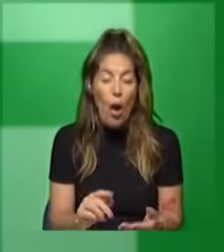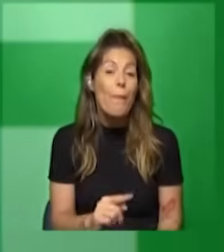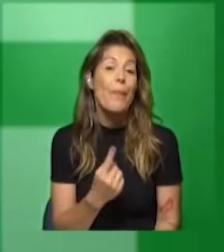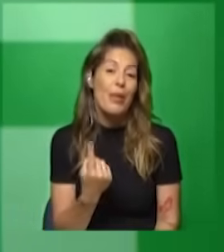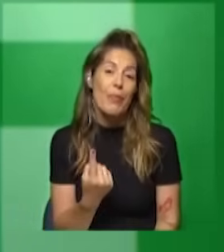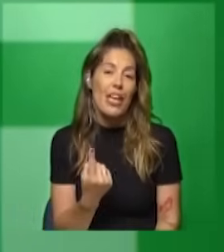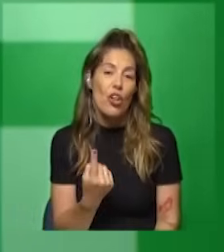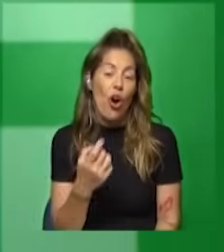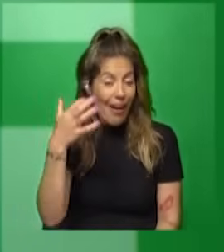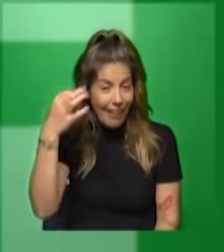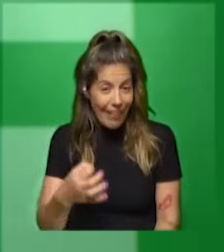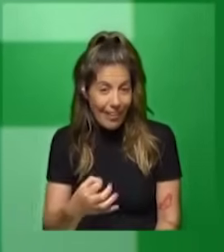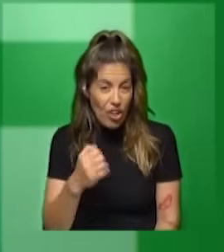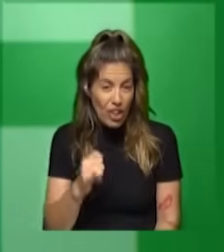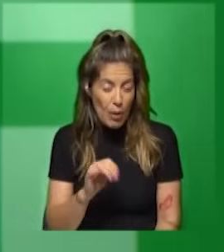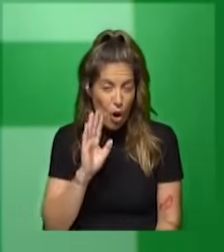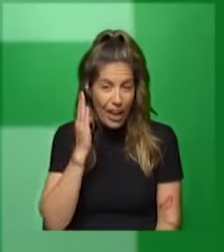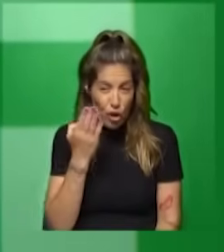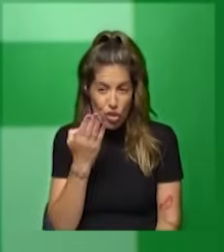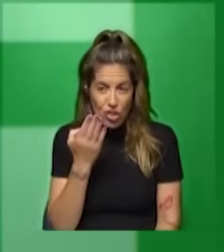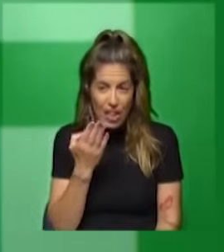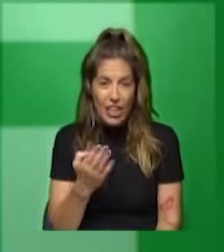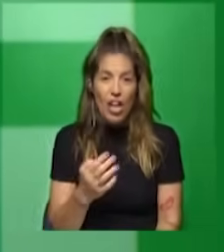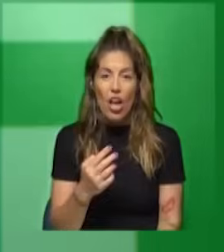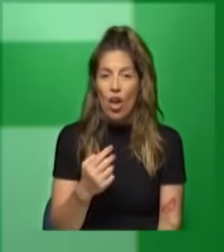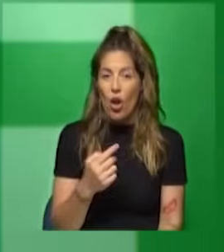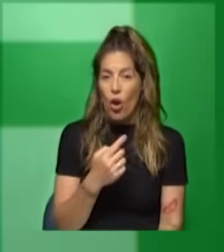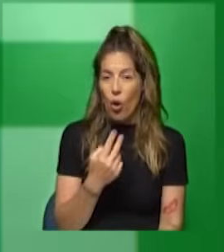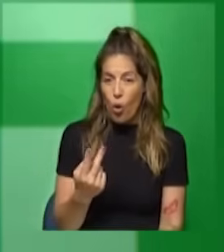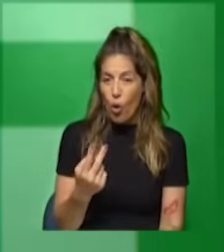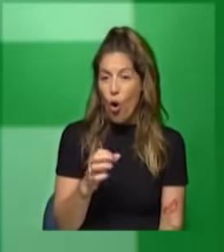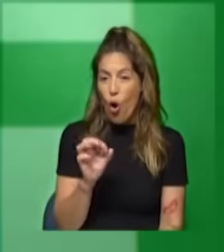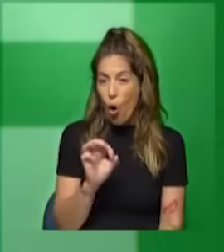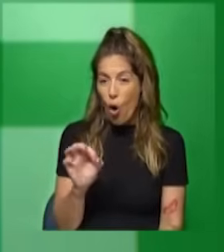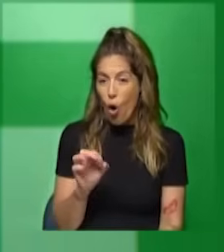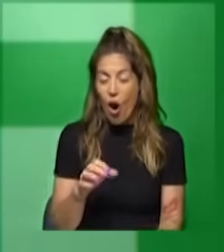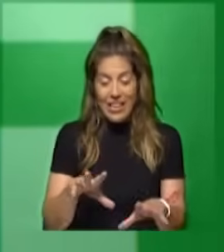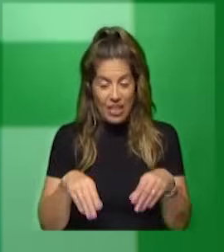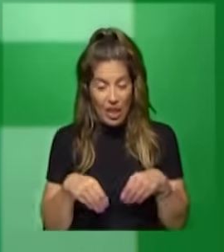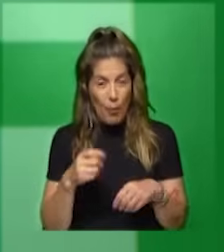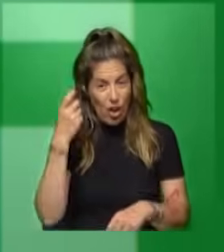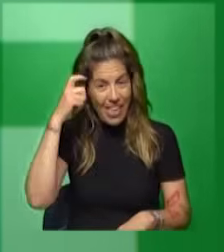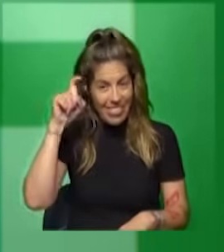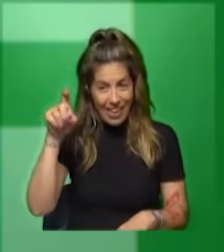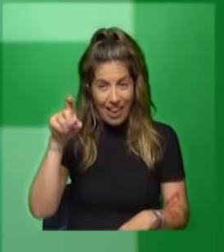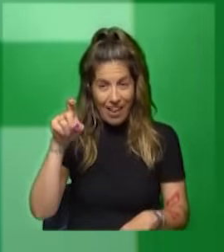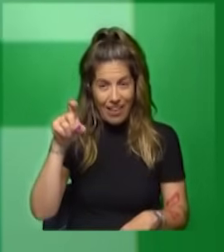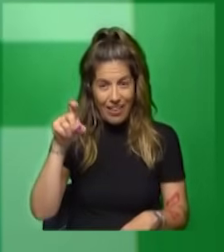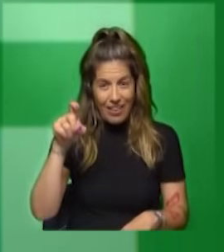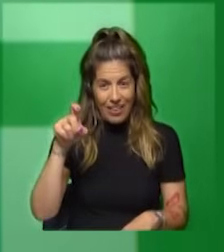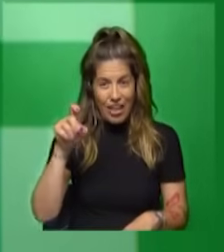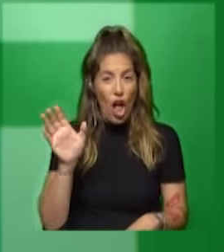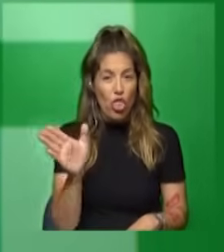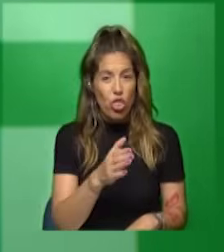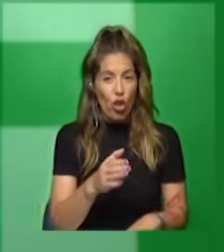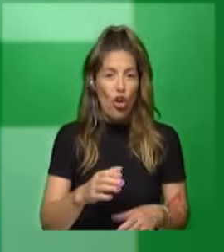todo, creo que tenemos que reconocer que una de dos, o aceptamos la idea de que todos